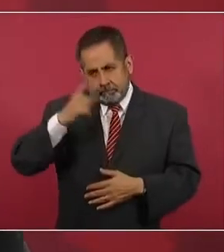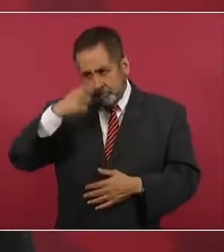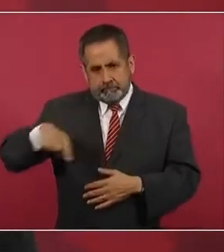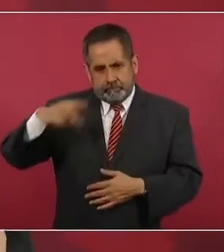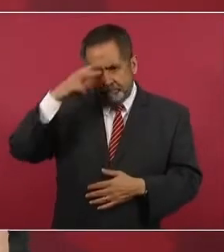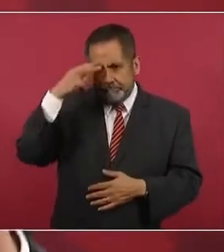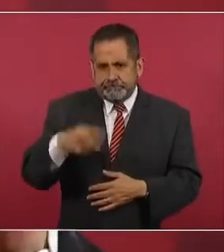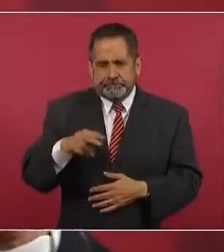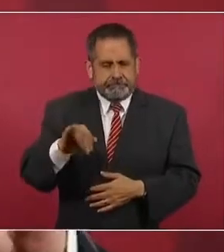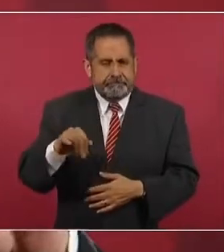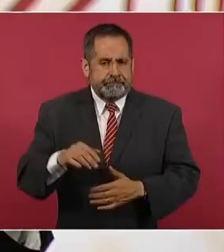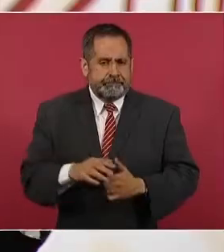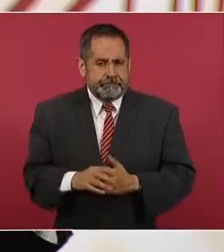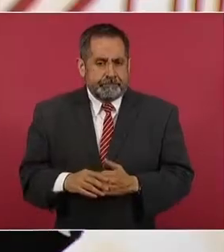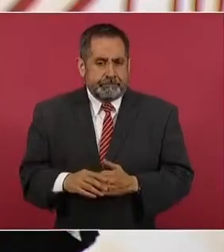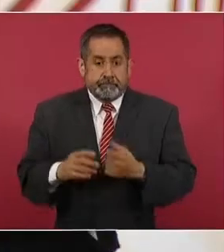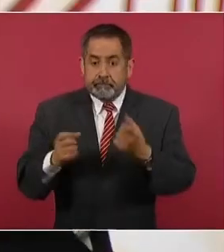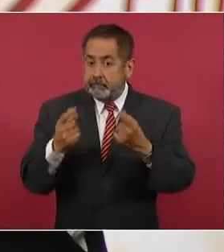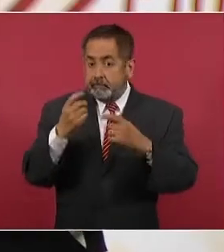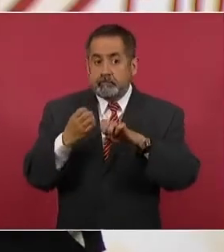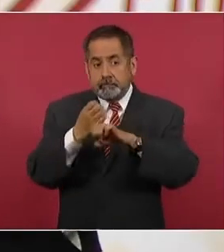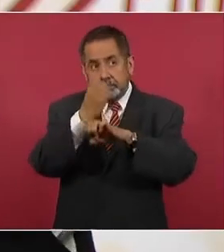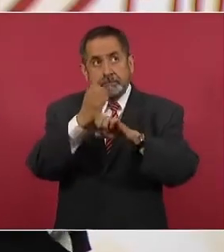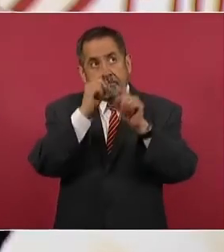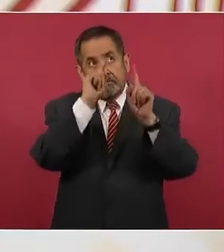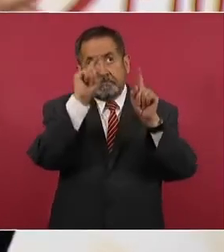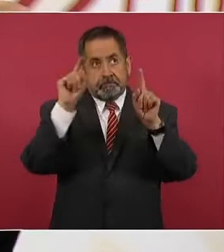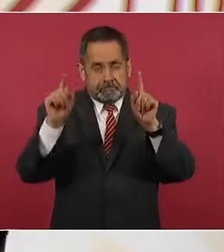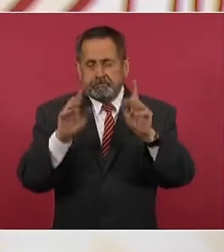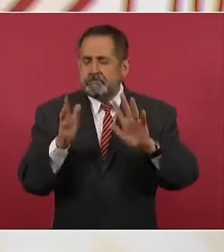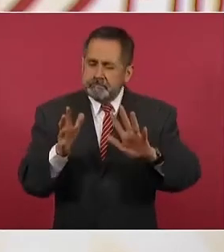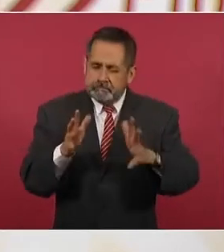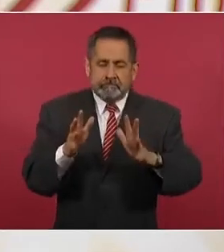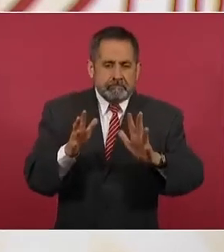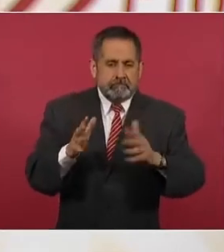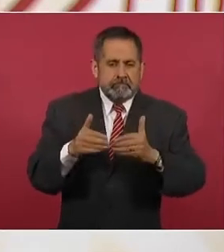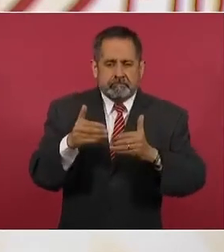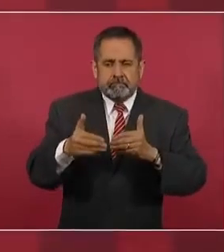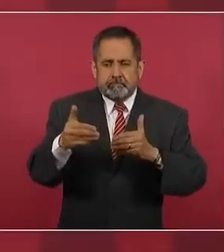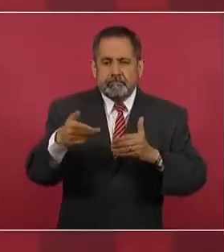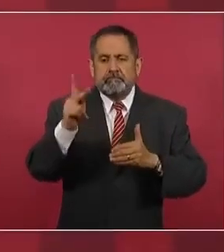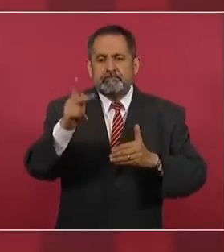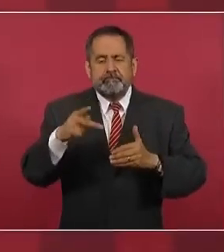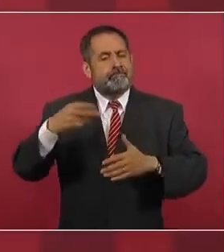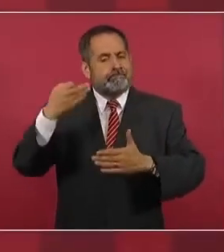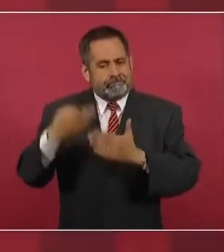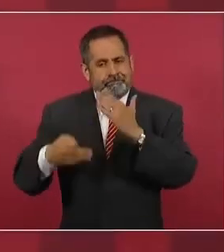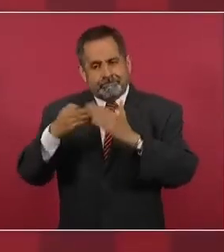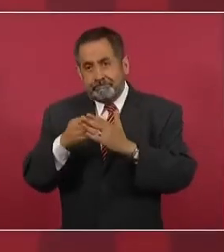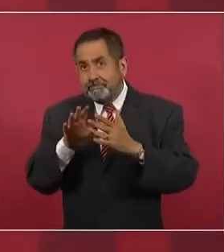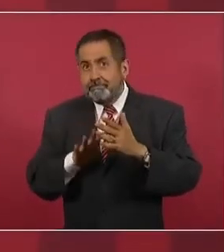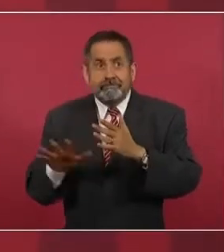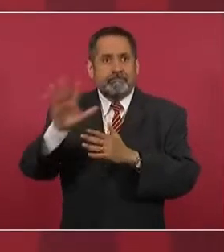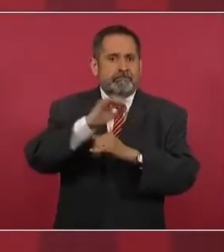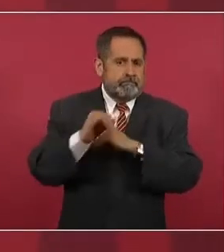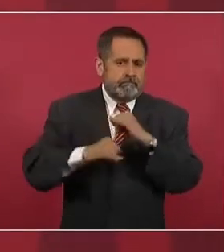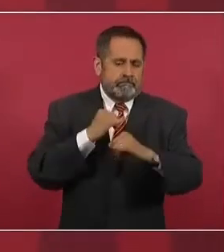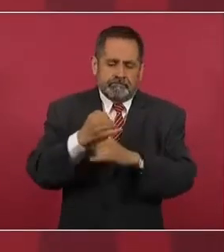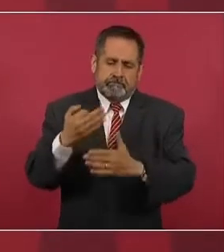mexicanos. En algunos casos en los estados ya hemos avanzado, pero nos falta el nacional, como tú bien lo estás